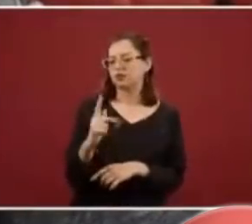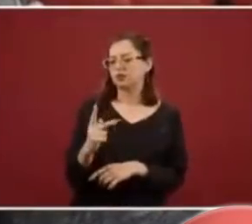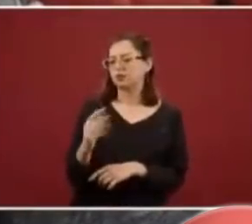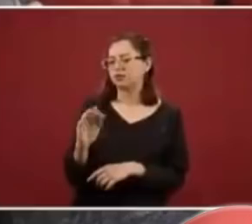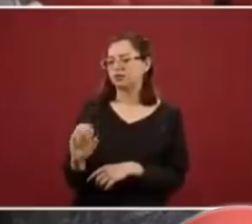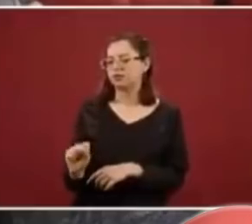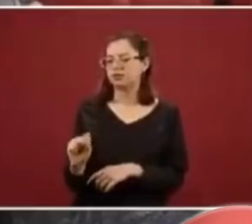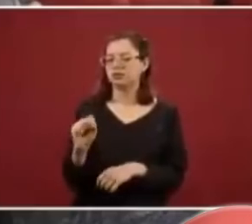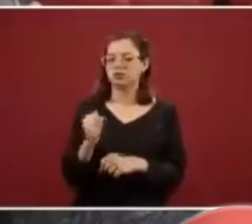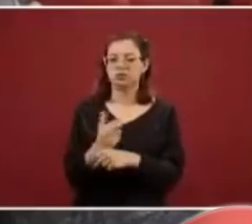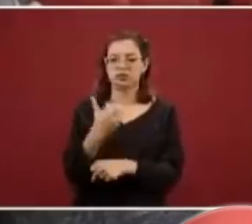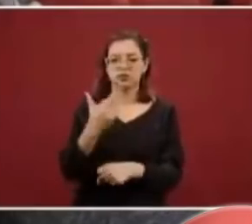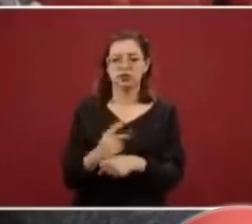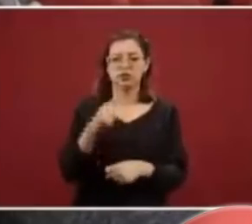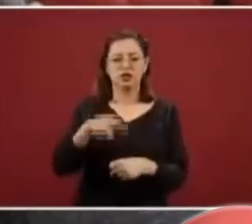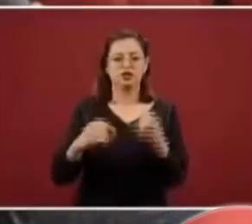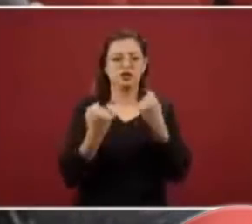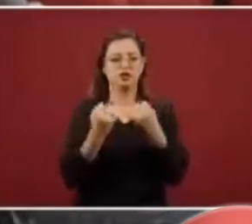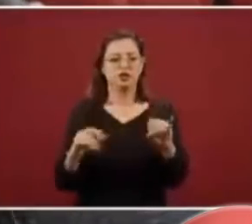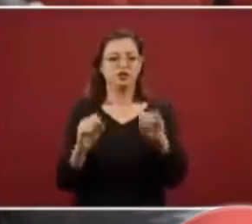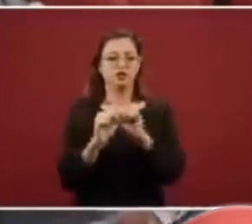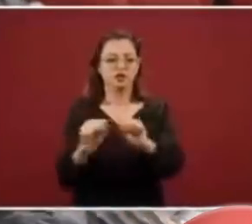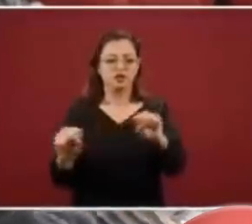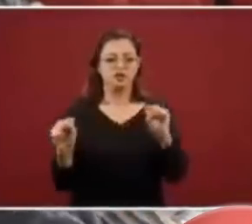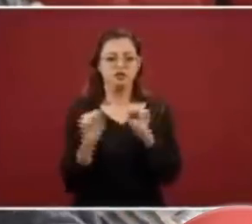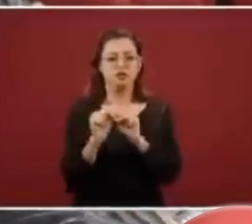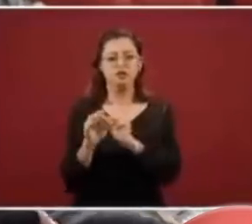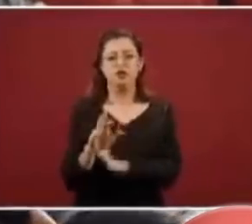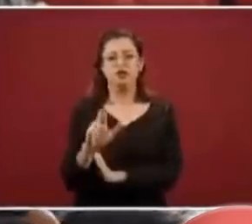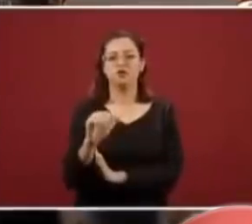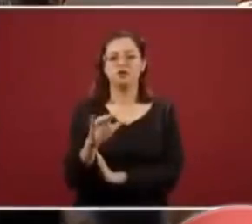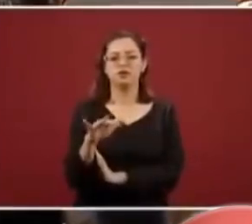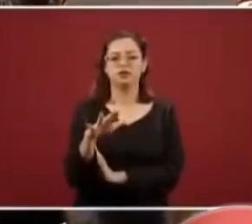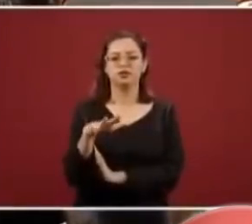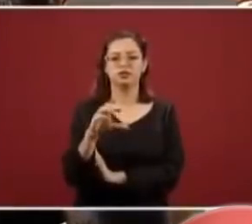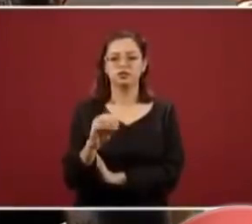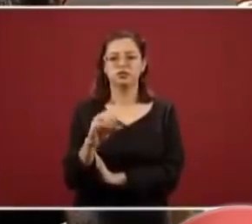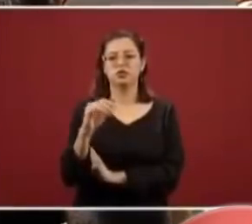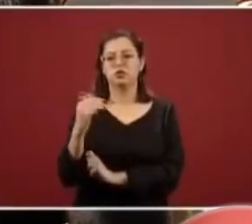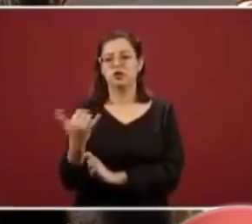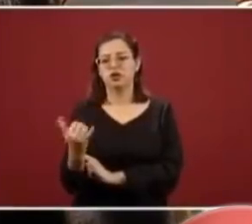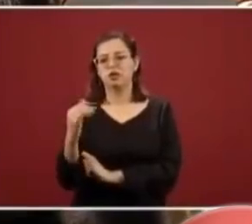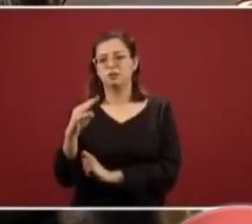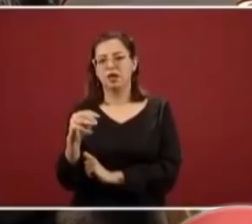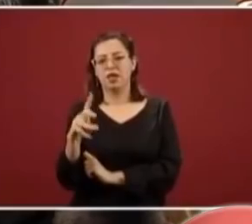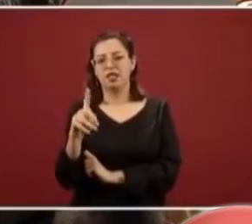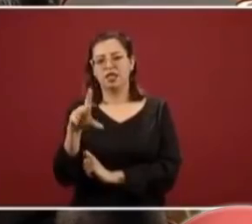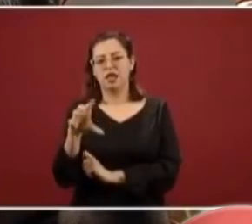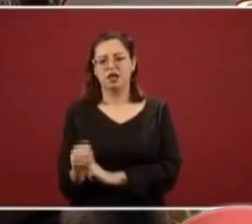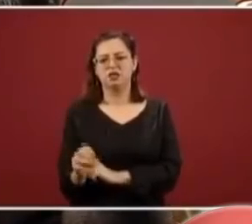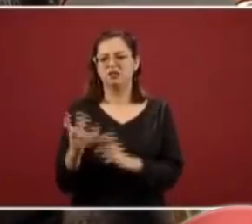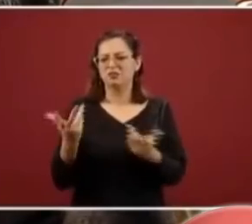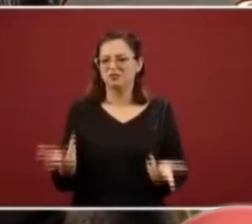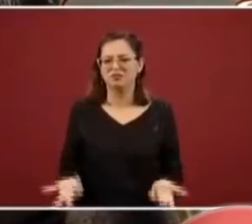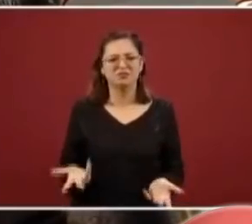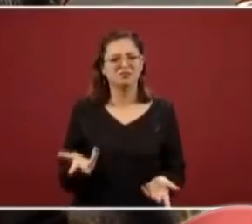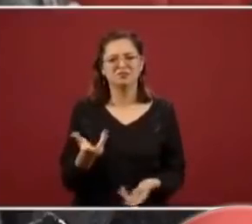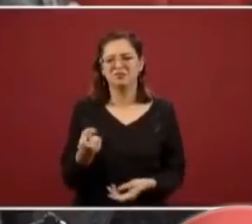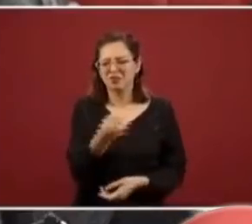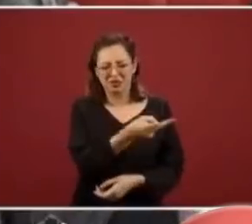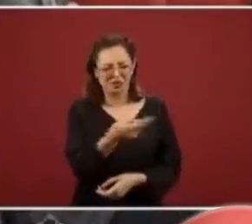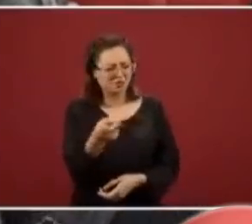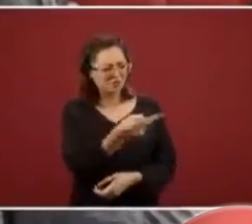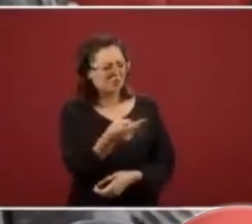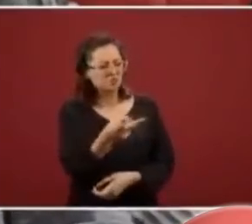que aquí inauguró un salón que se llama Francisco I. Madero, o sea, ni idea de la importancia de la intendencia y